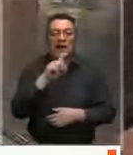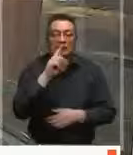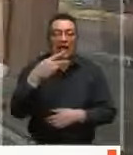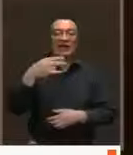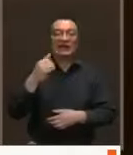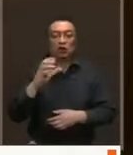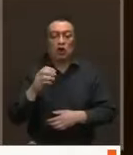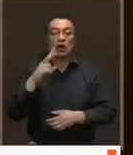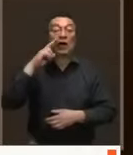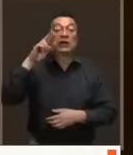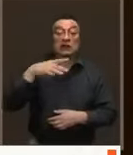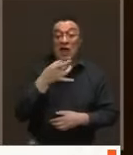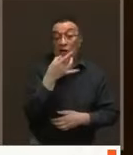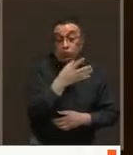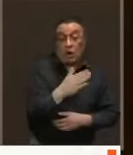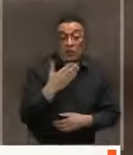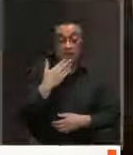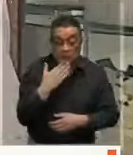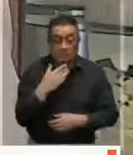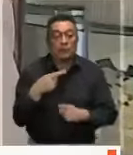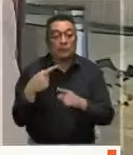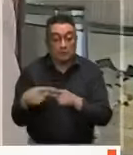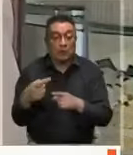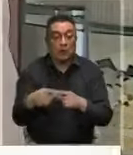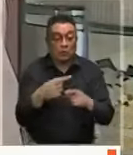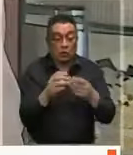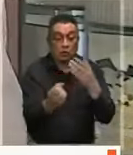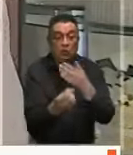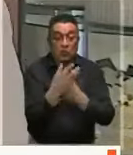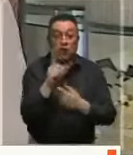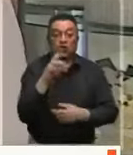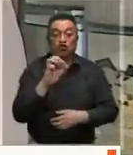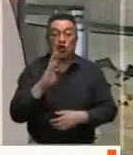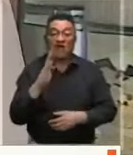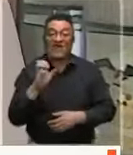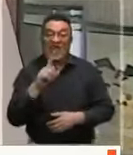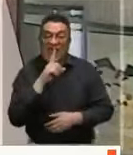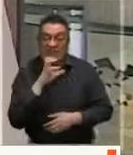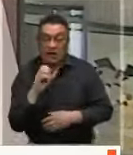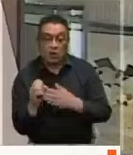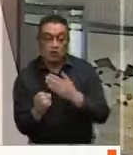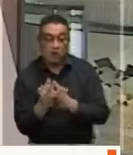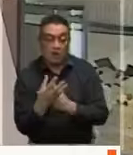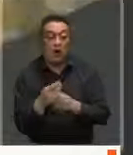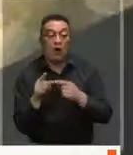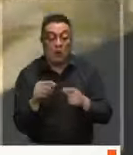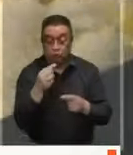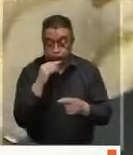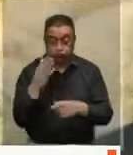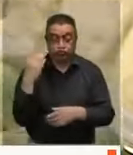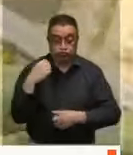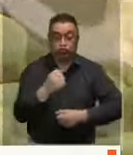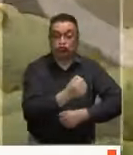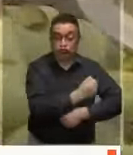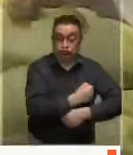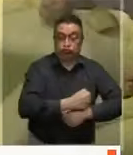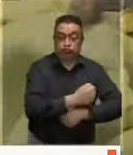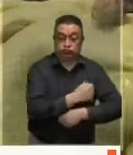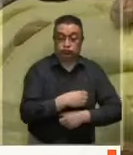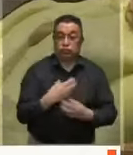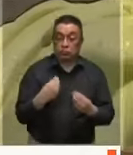los sin azúcar hay varias variedades nuevos son los sorbetes que que se empezó a hacer hace poco y estuvo